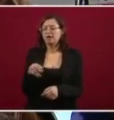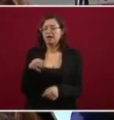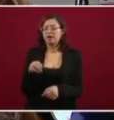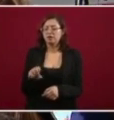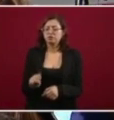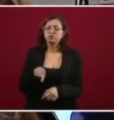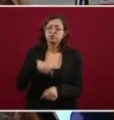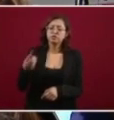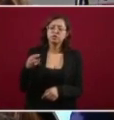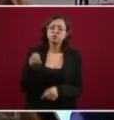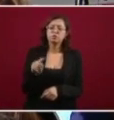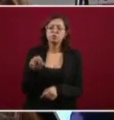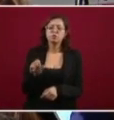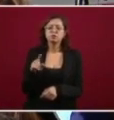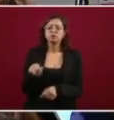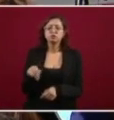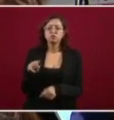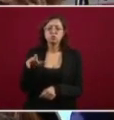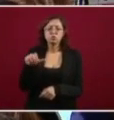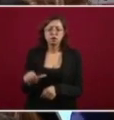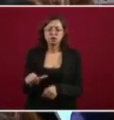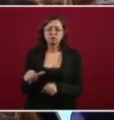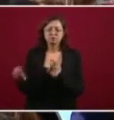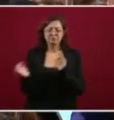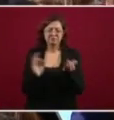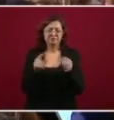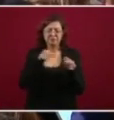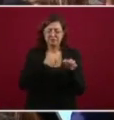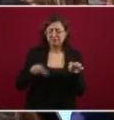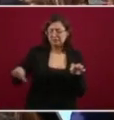Moctezuma, a diferentes puntos